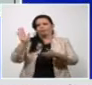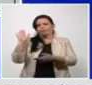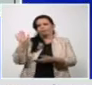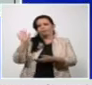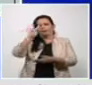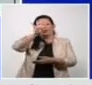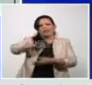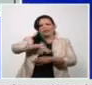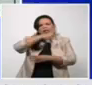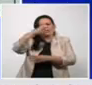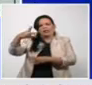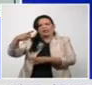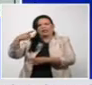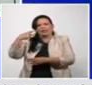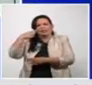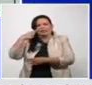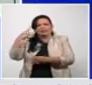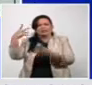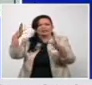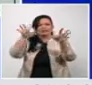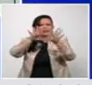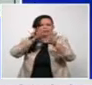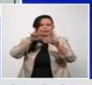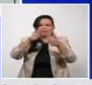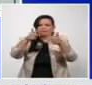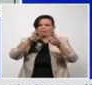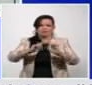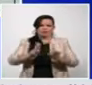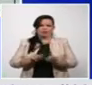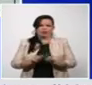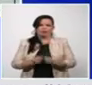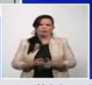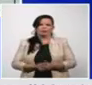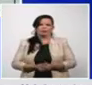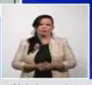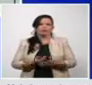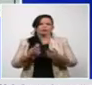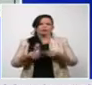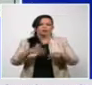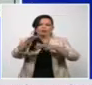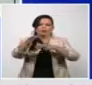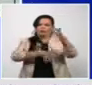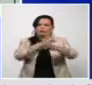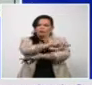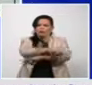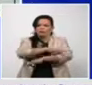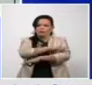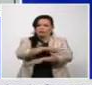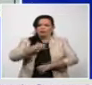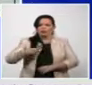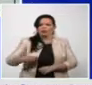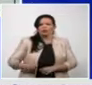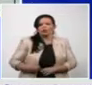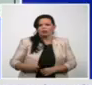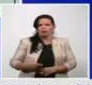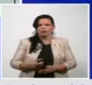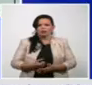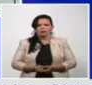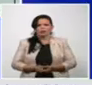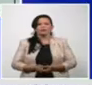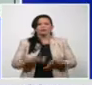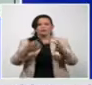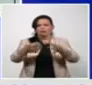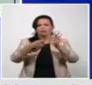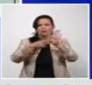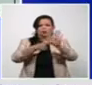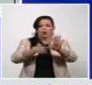clara. Es China y Singapur, que además hemos visto siempre en los reportajes cómo las medidas que ellos